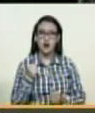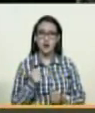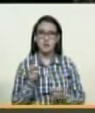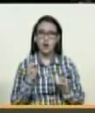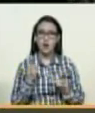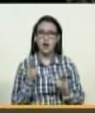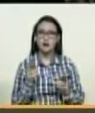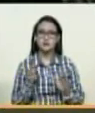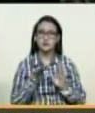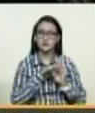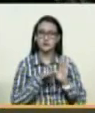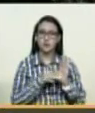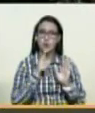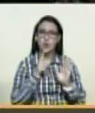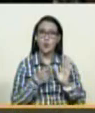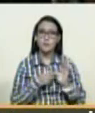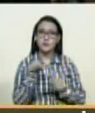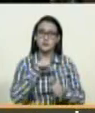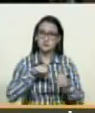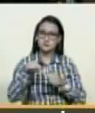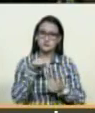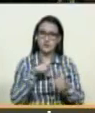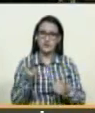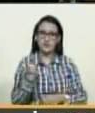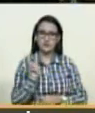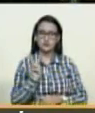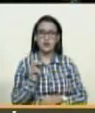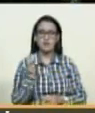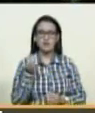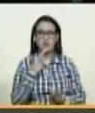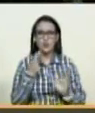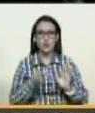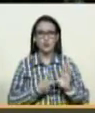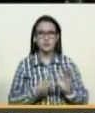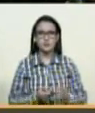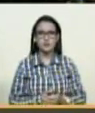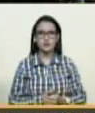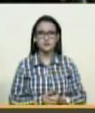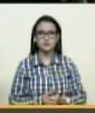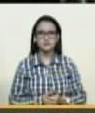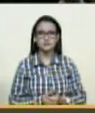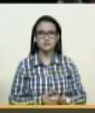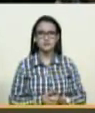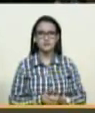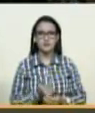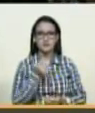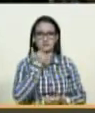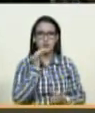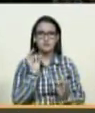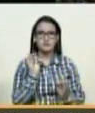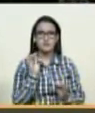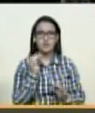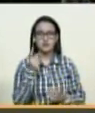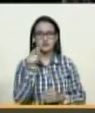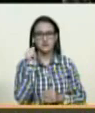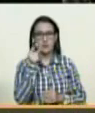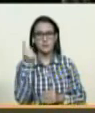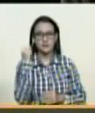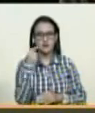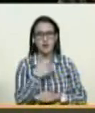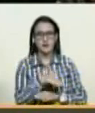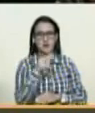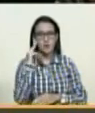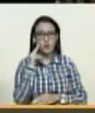en esta cooperación con venezuela que efectivamente se cumpla porque lo ocurrido el sábado pasado en la avenida bolívar fue un acto